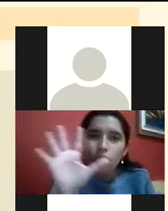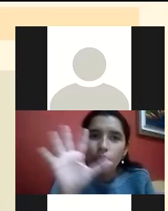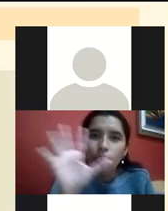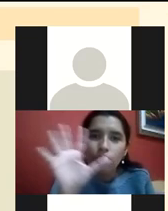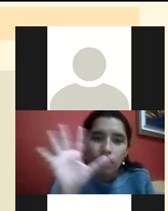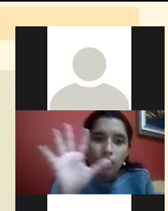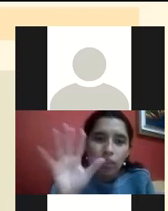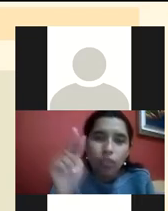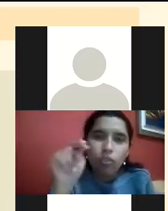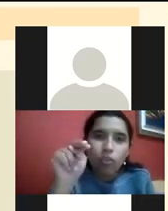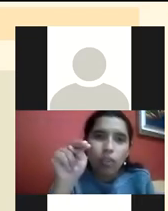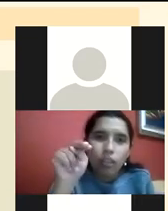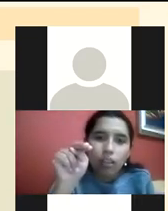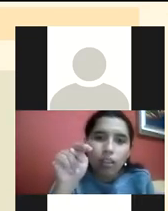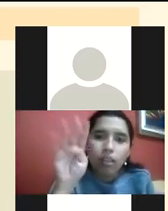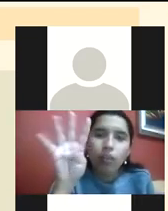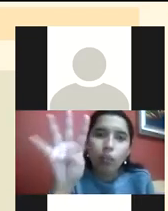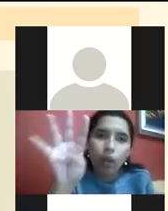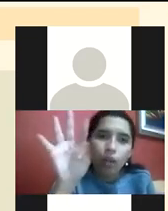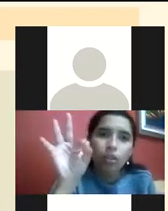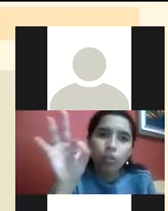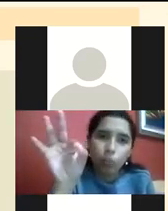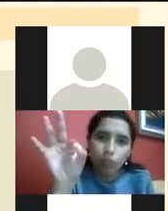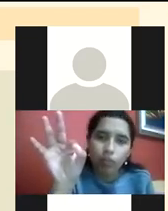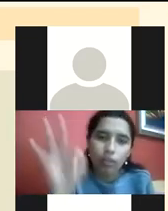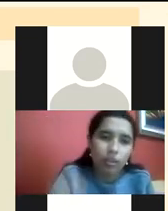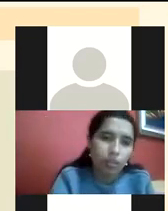Y nuestro N, habíamos dicho que es